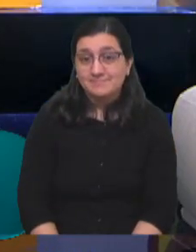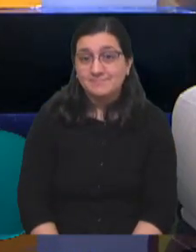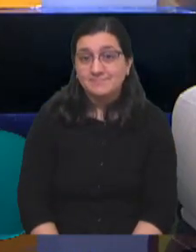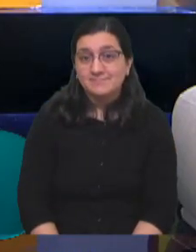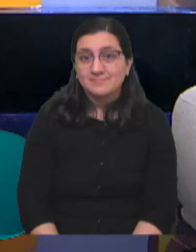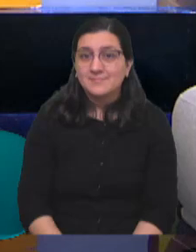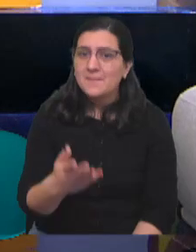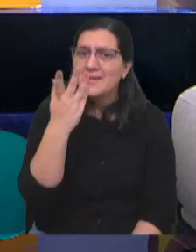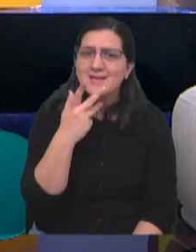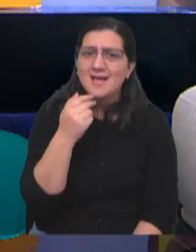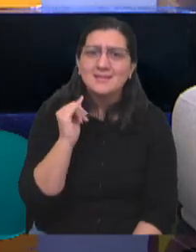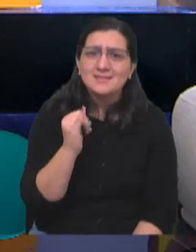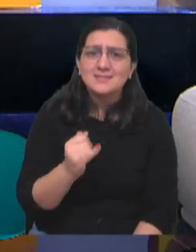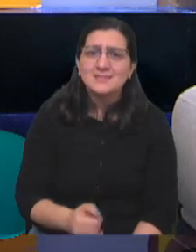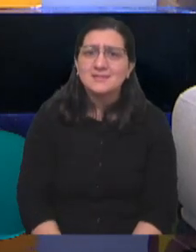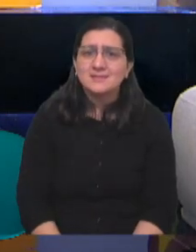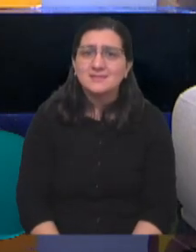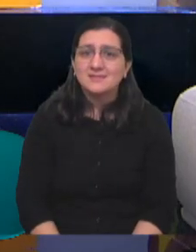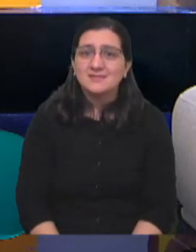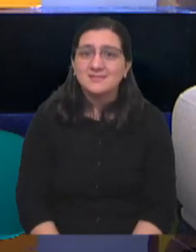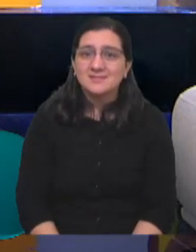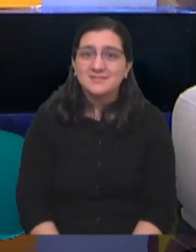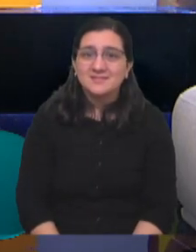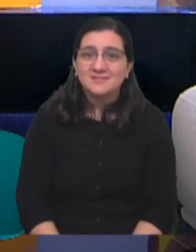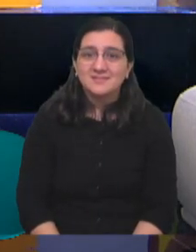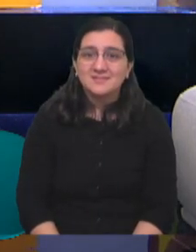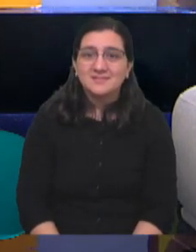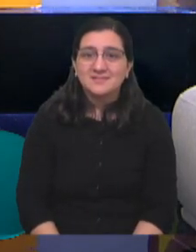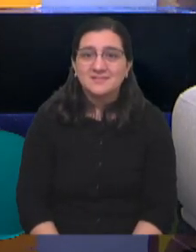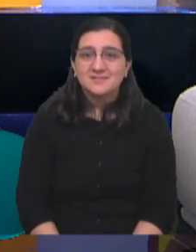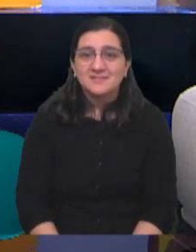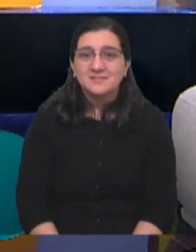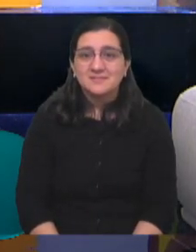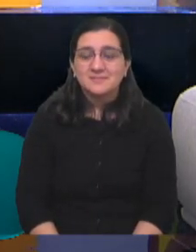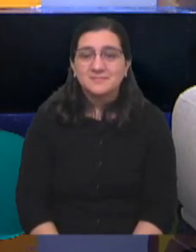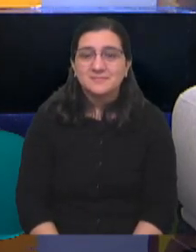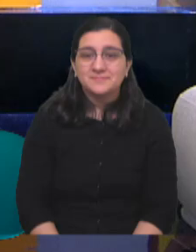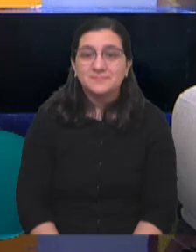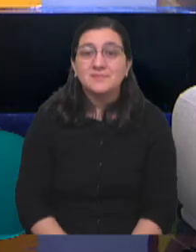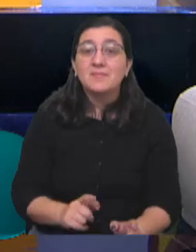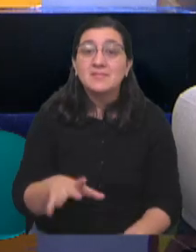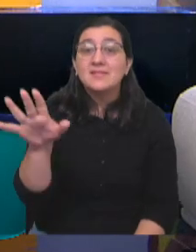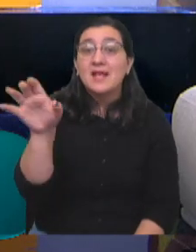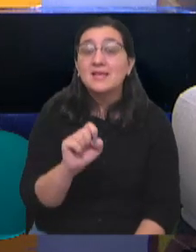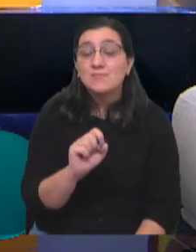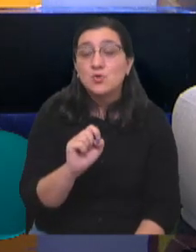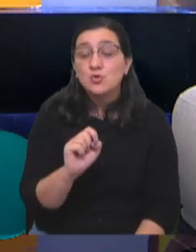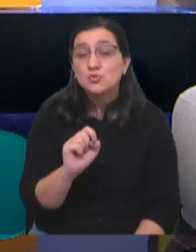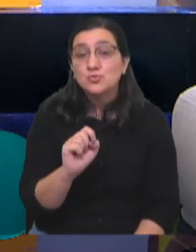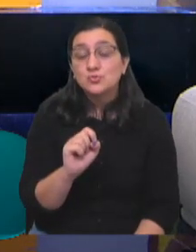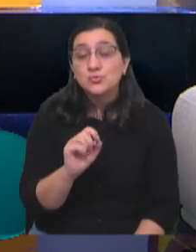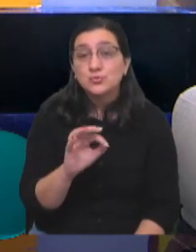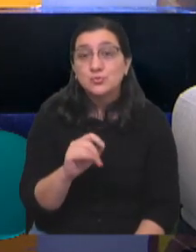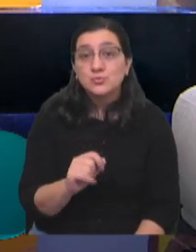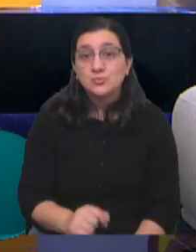Me encanta, yo quiero hacer... ¿No? Bueno, y acá trajimos un poco para darle...